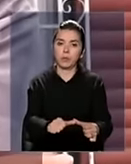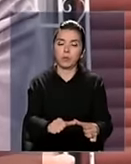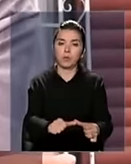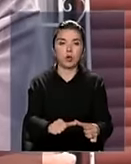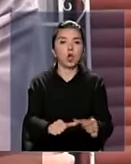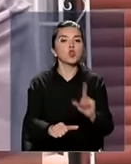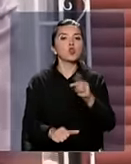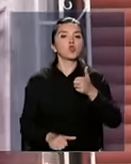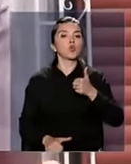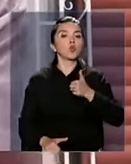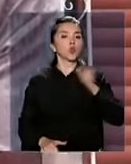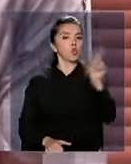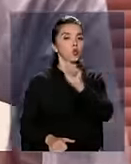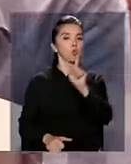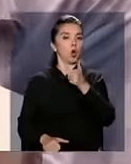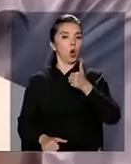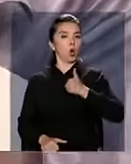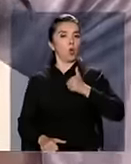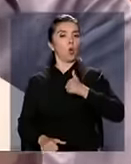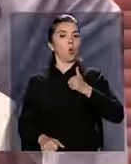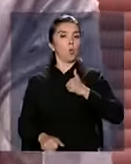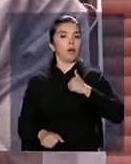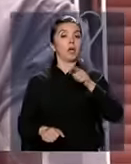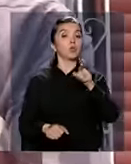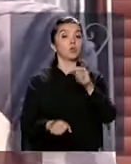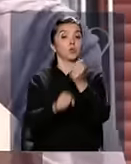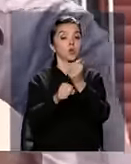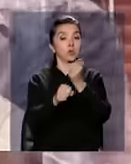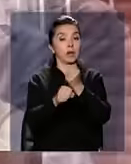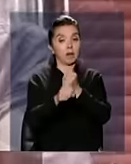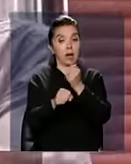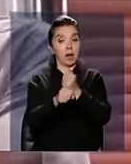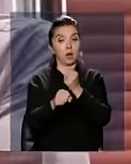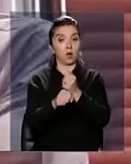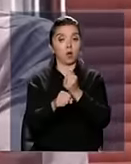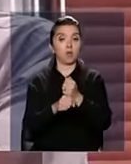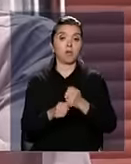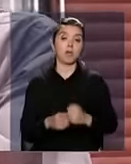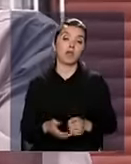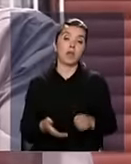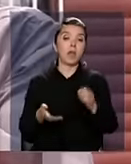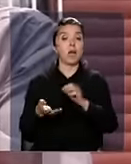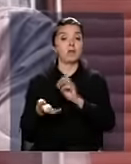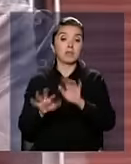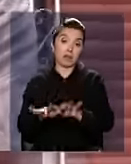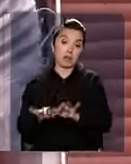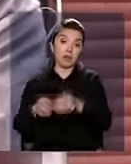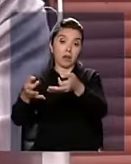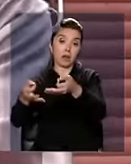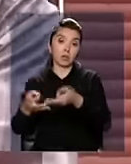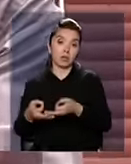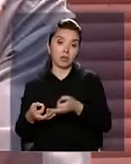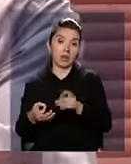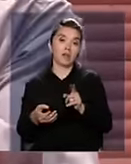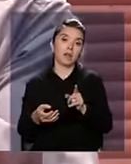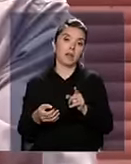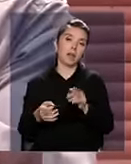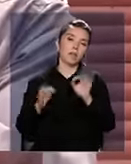no cumplía bien su labor de asistente contable. No quita derecho de que la